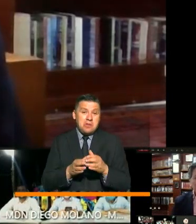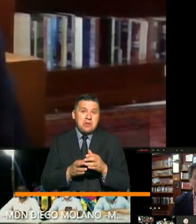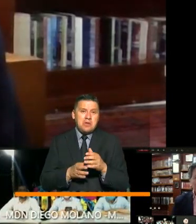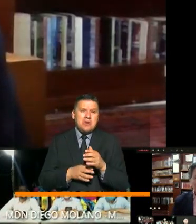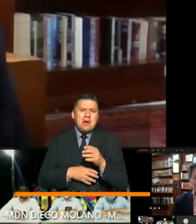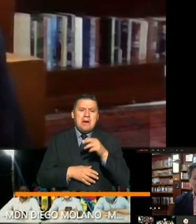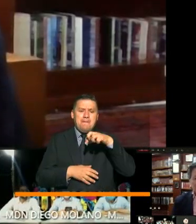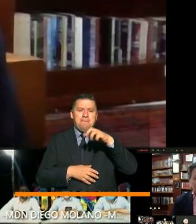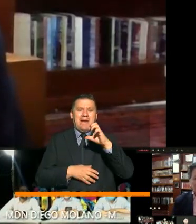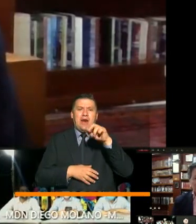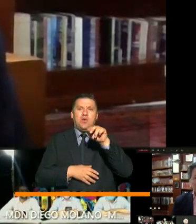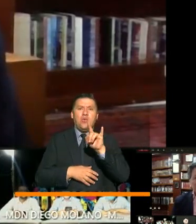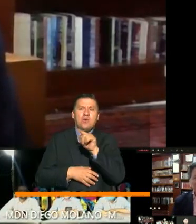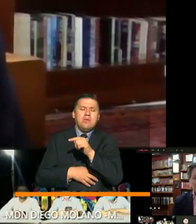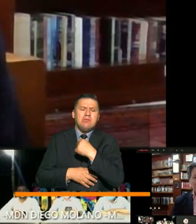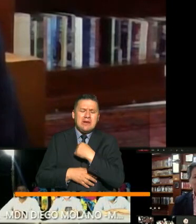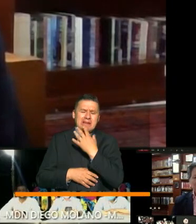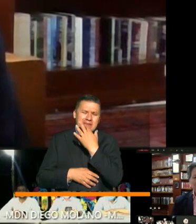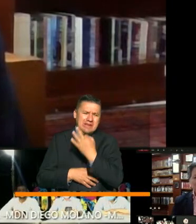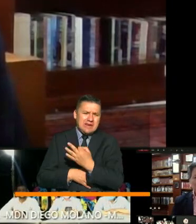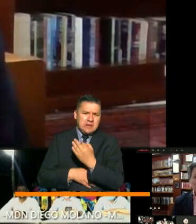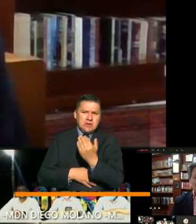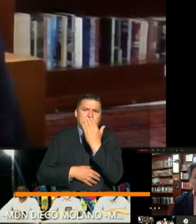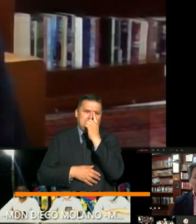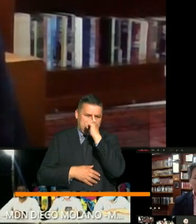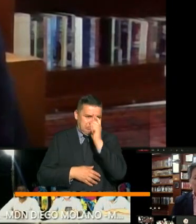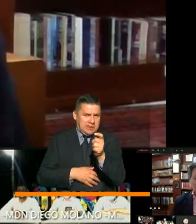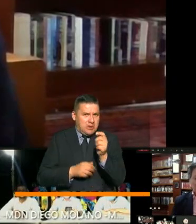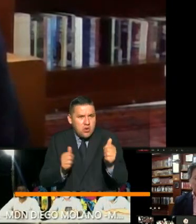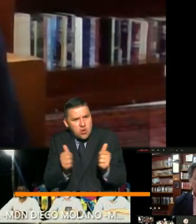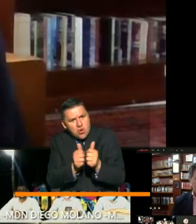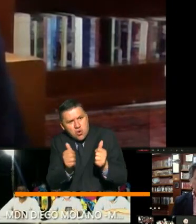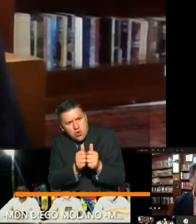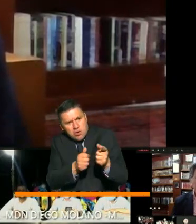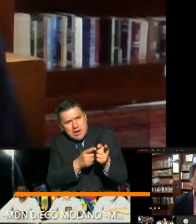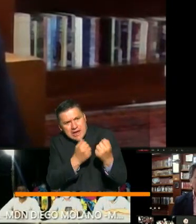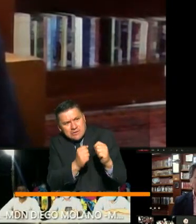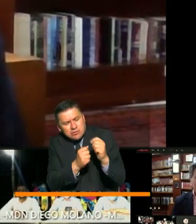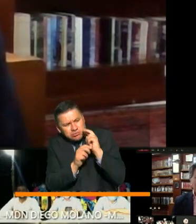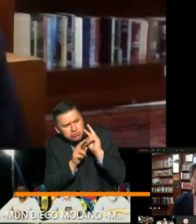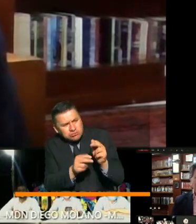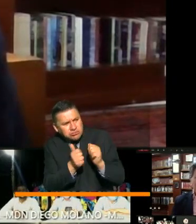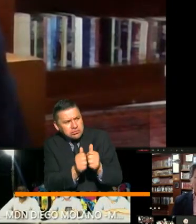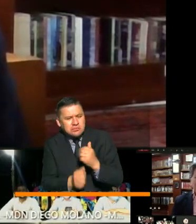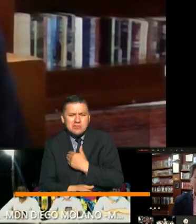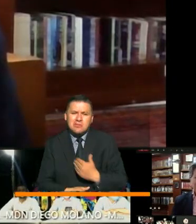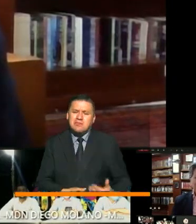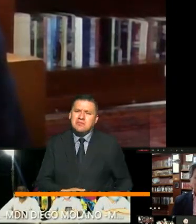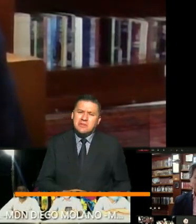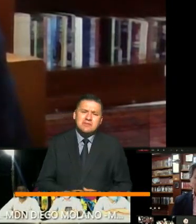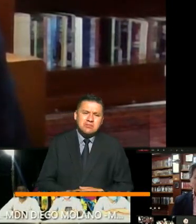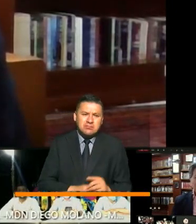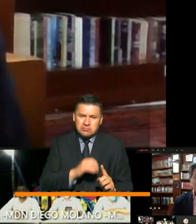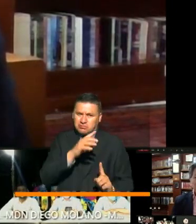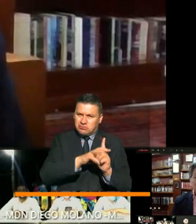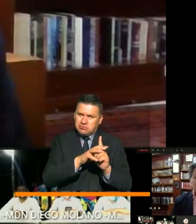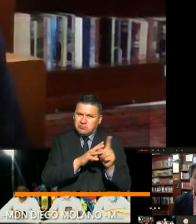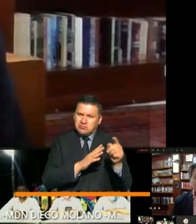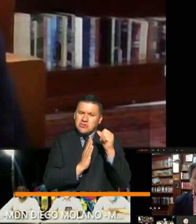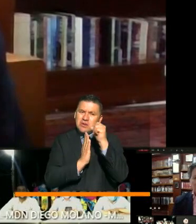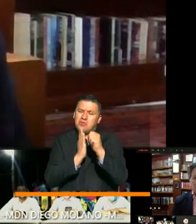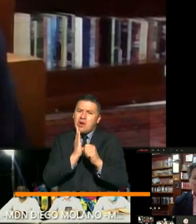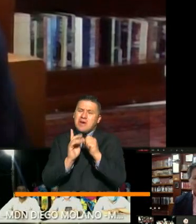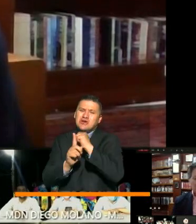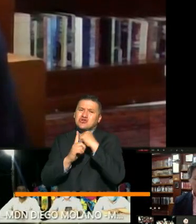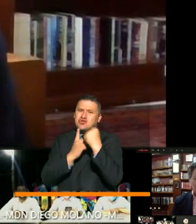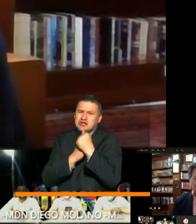el PNUD, y para nosotros ha sido realmente un privilegio poder acompañar sus esfuerzos, presidente, La creación de estos nuevos